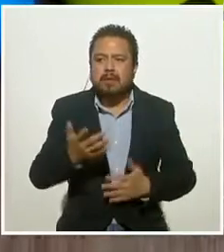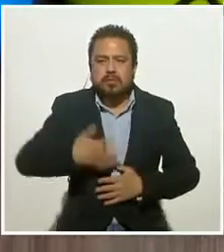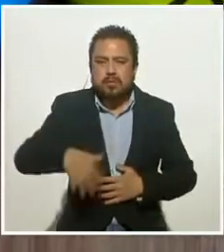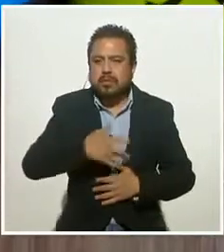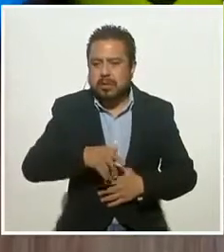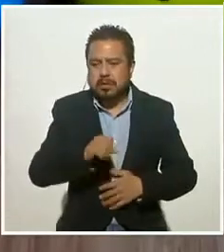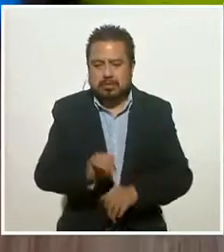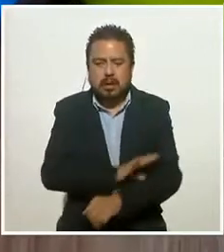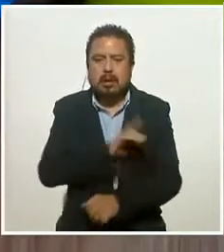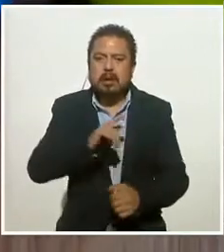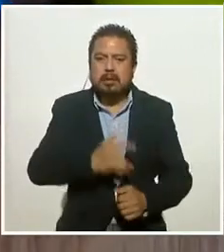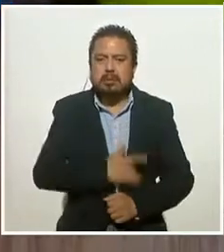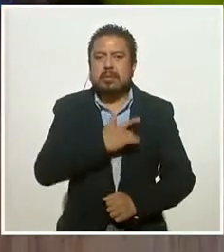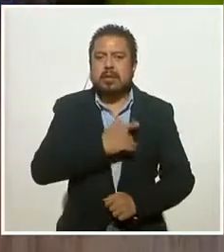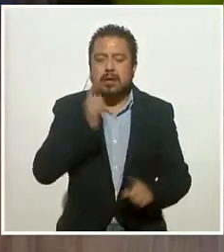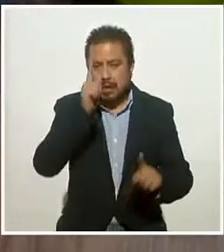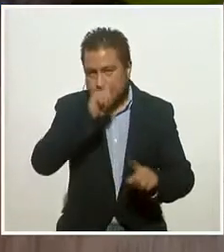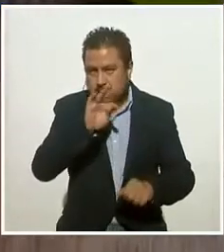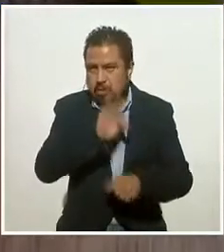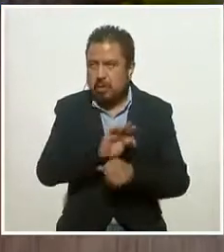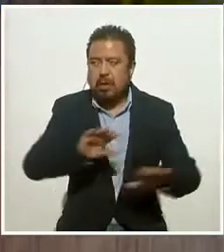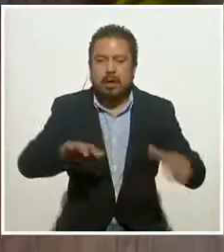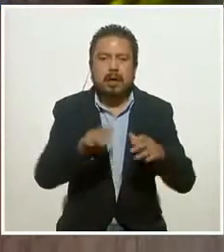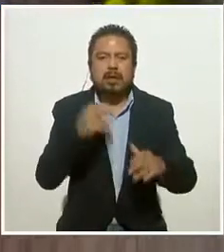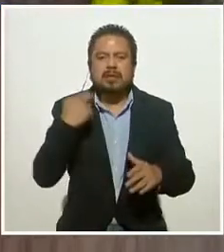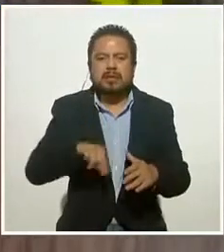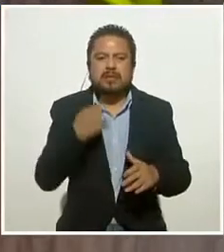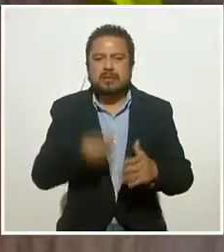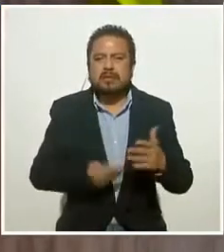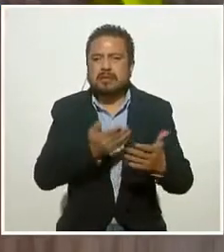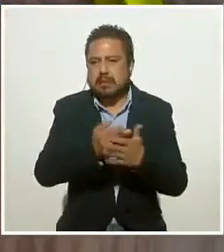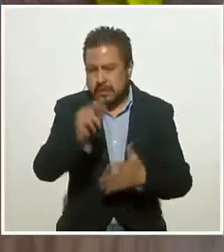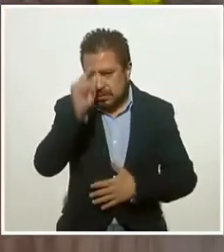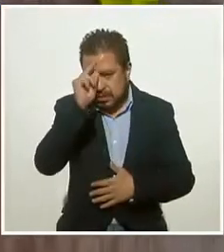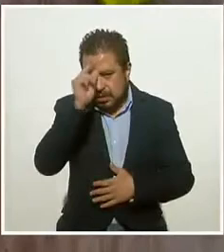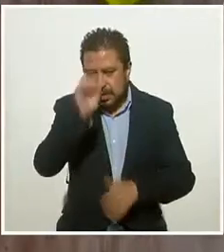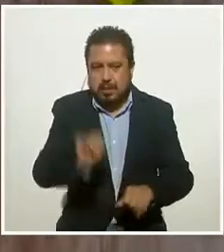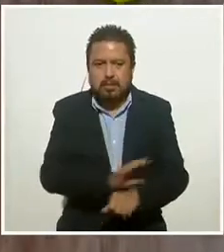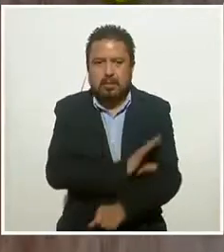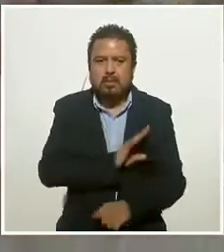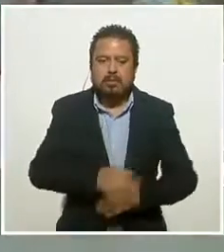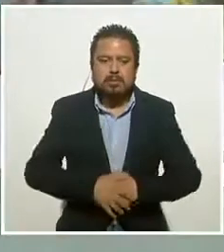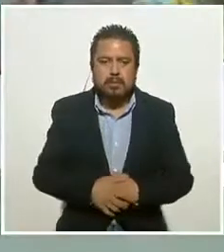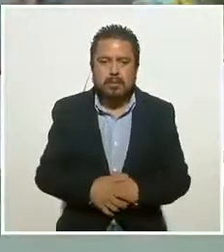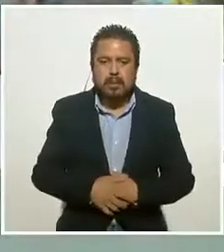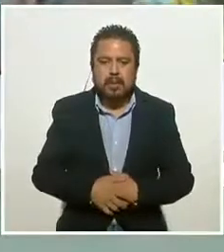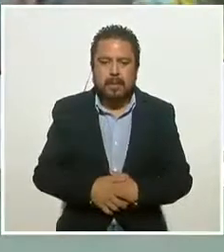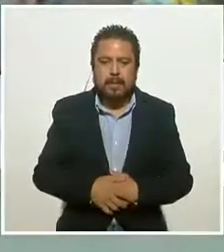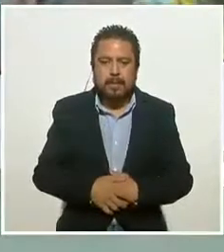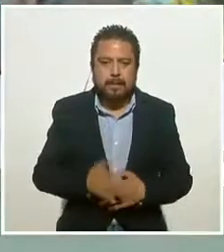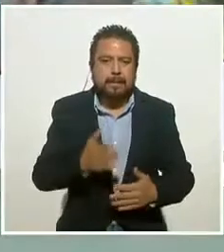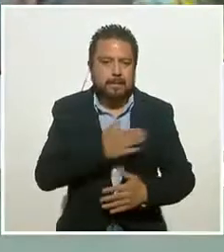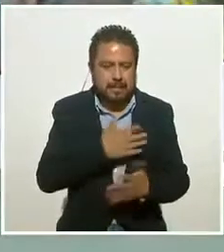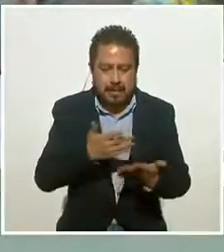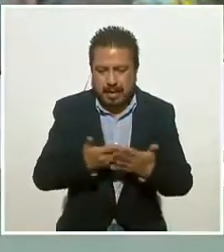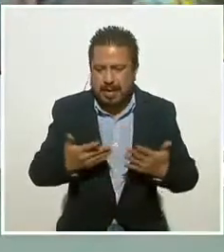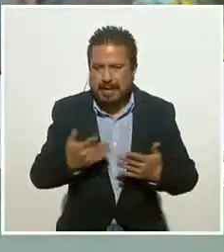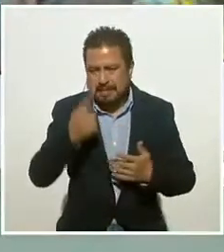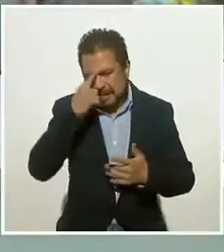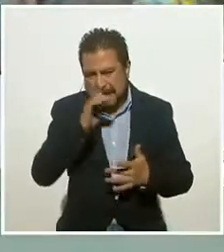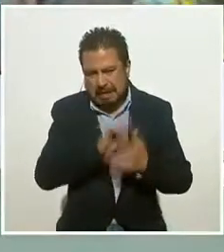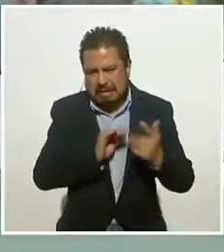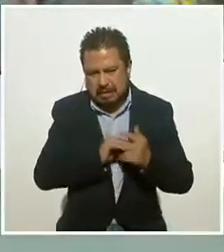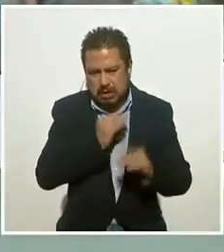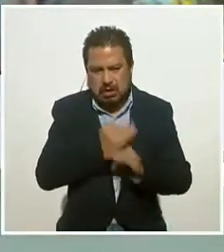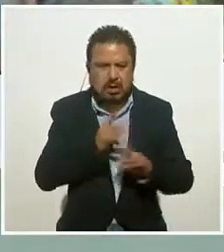y el sentimiento sean orientados hacia la llamada inteligencia emocional. Bueno, pues tenemos para hablar de este tema